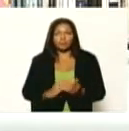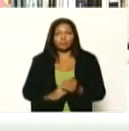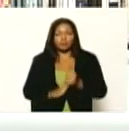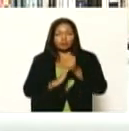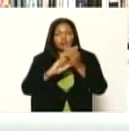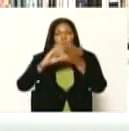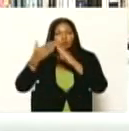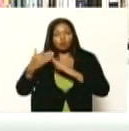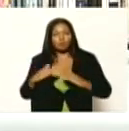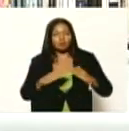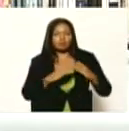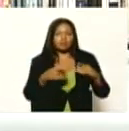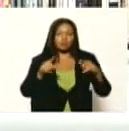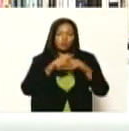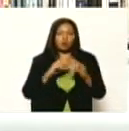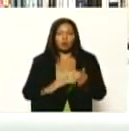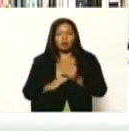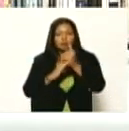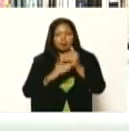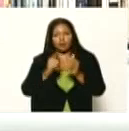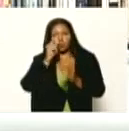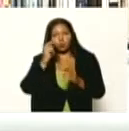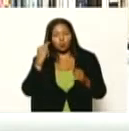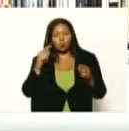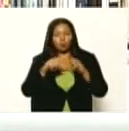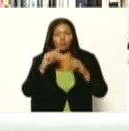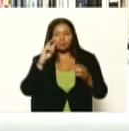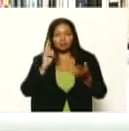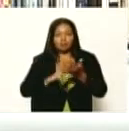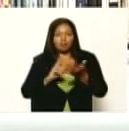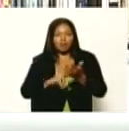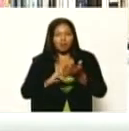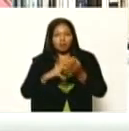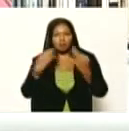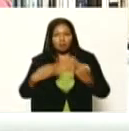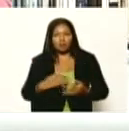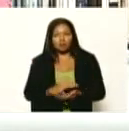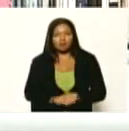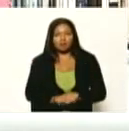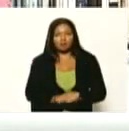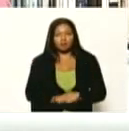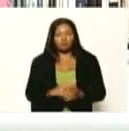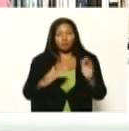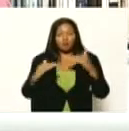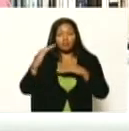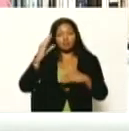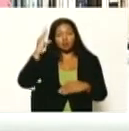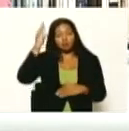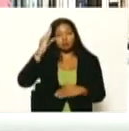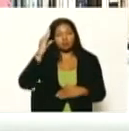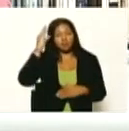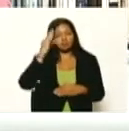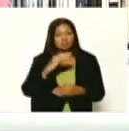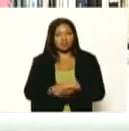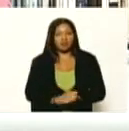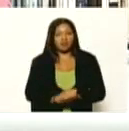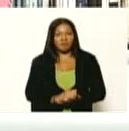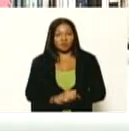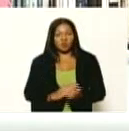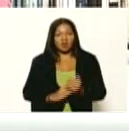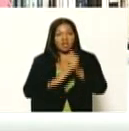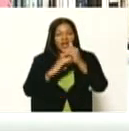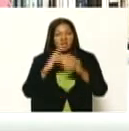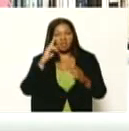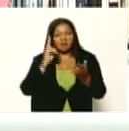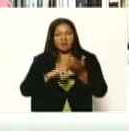por comunidad y con líderes y lideresas verdaderos, con una alta conciencia, con un liderazgo verdadero